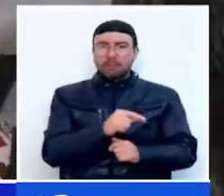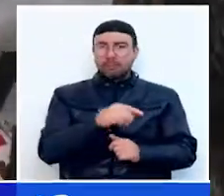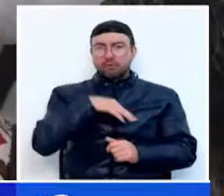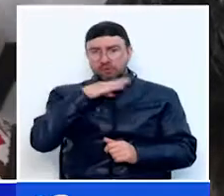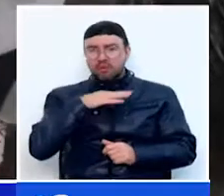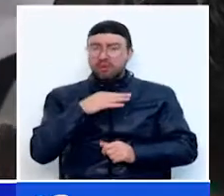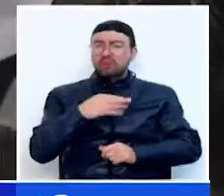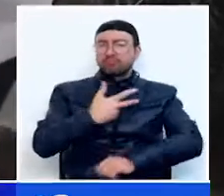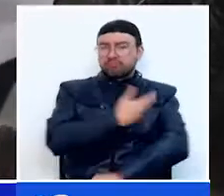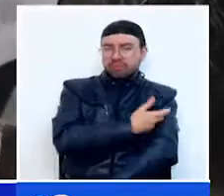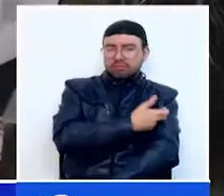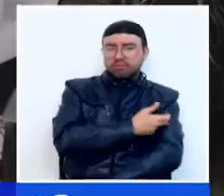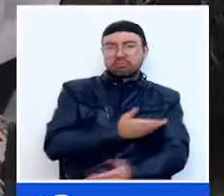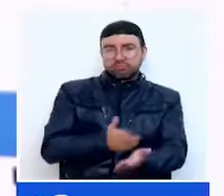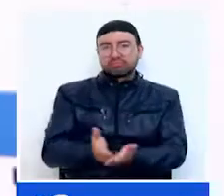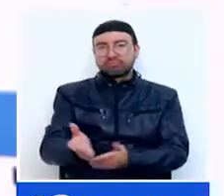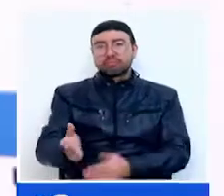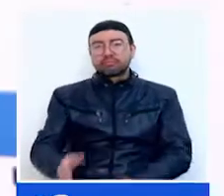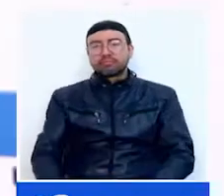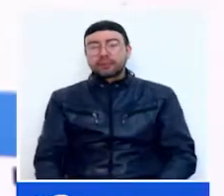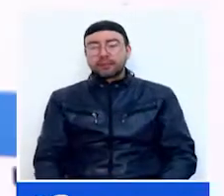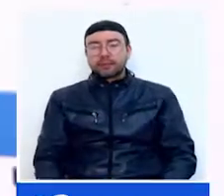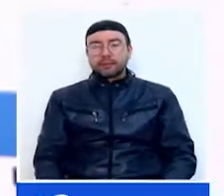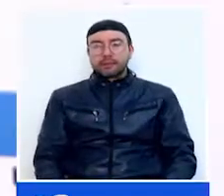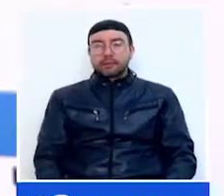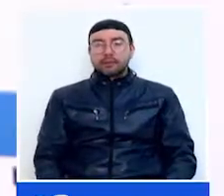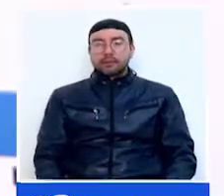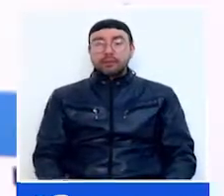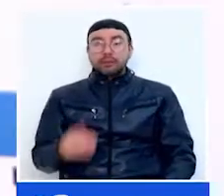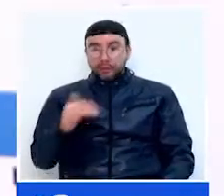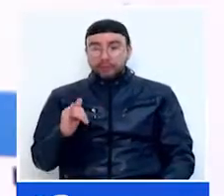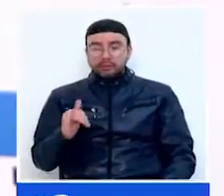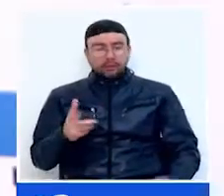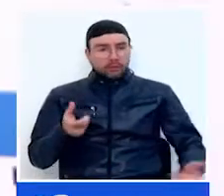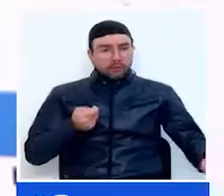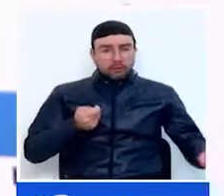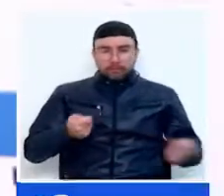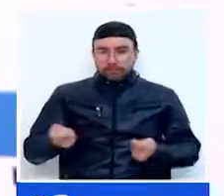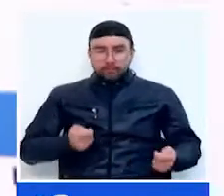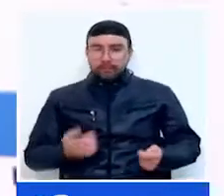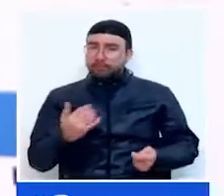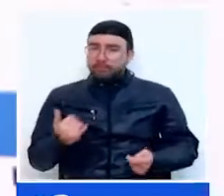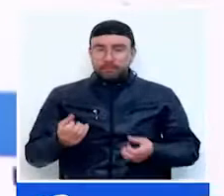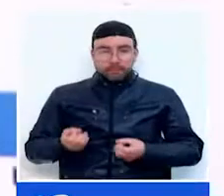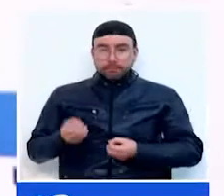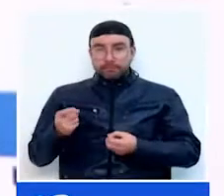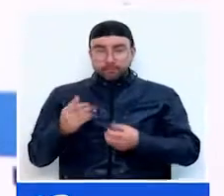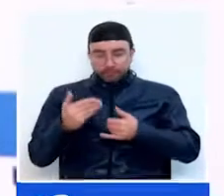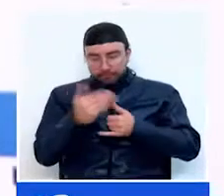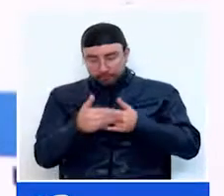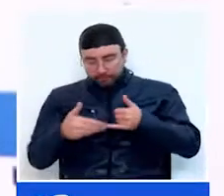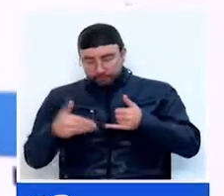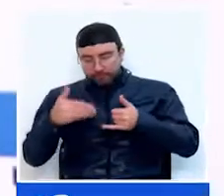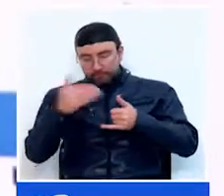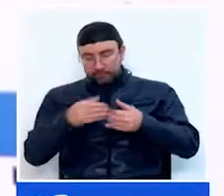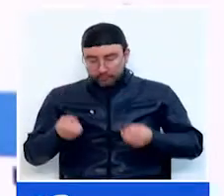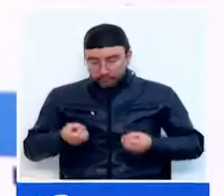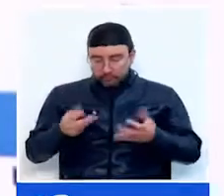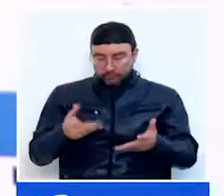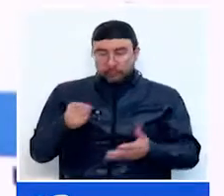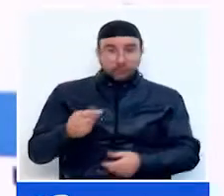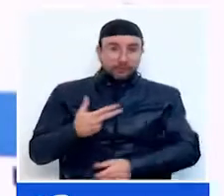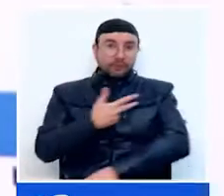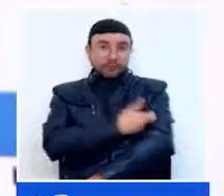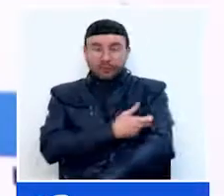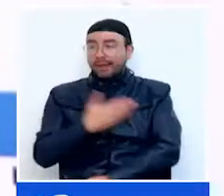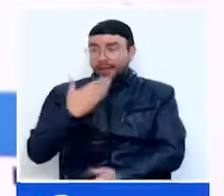para continuar las jornadas. Ya se han venido implementando estrategias para surtir de vacuna a los departamentos. Gracias a los corredores humanitarios y